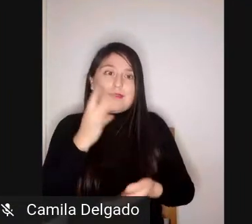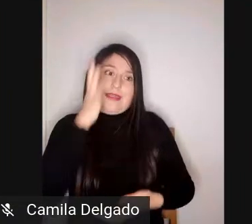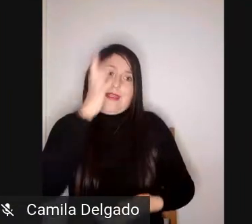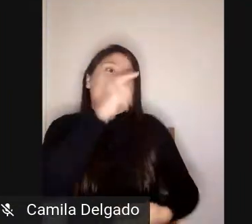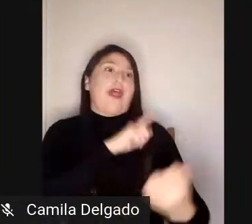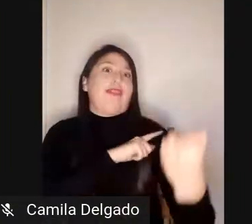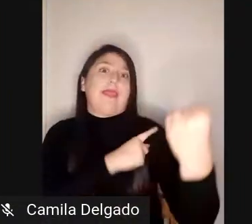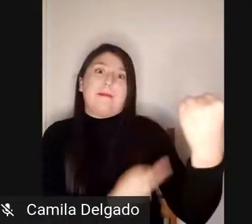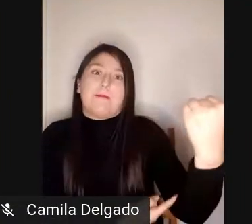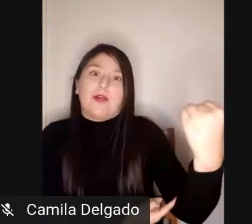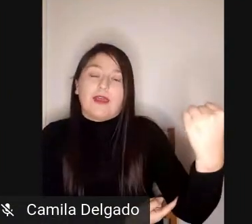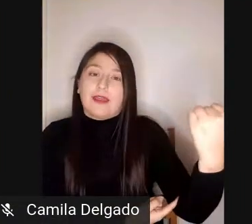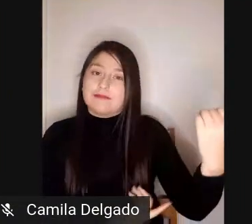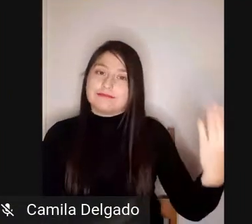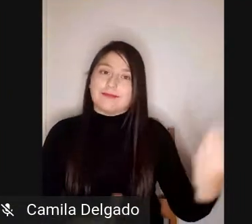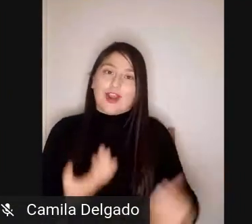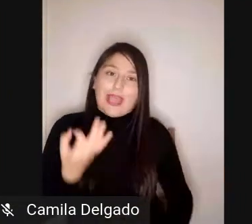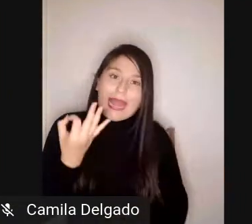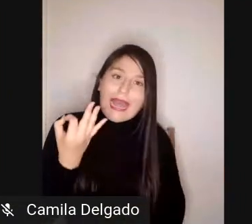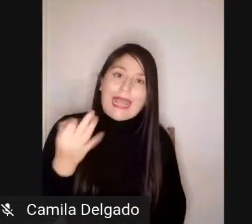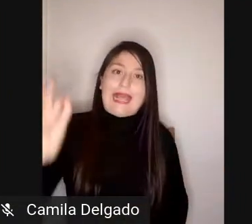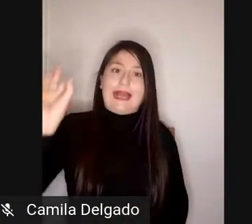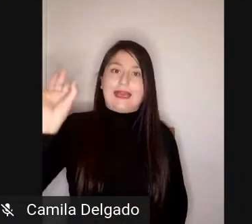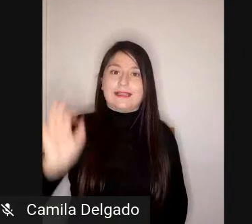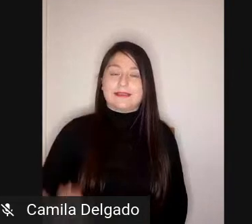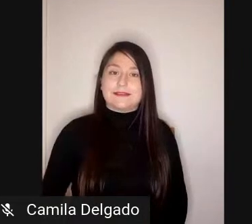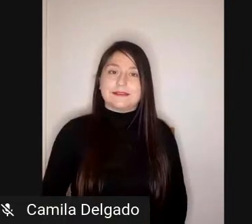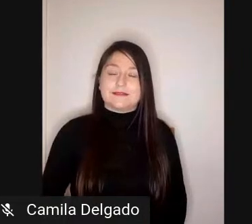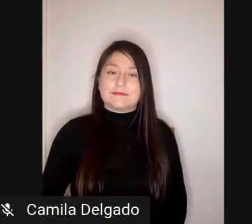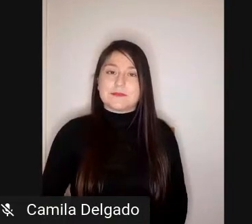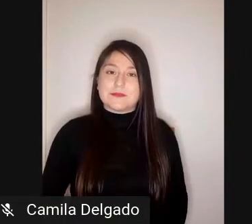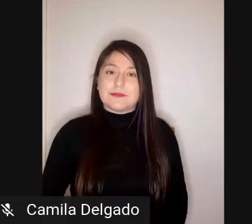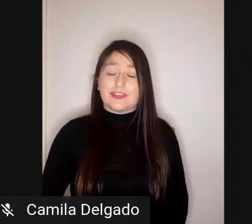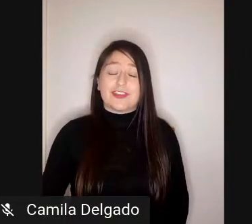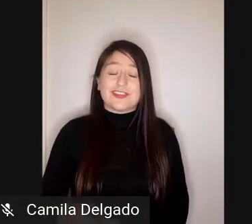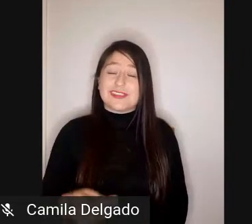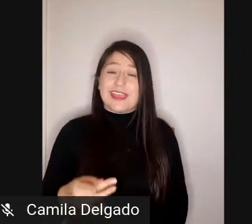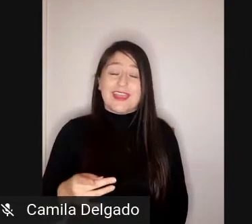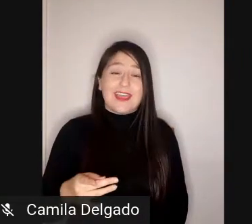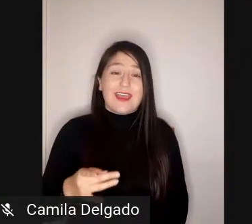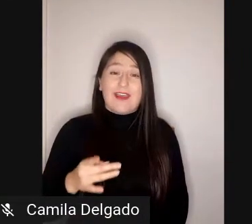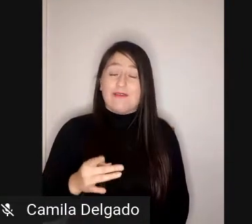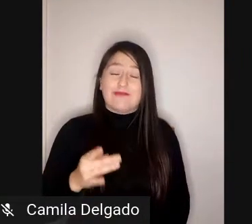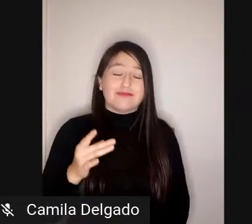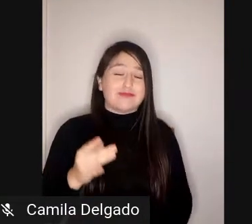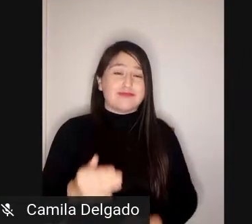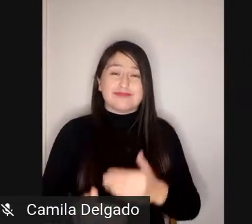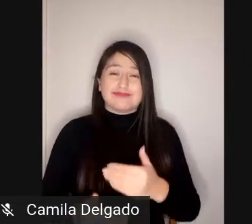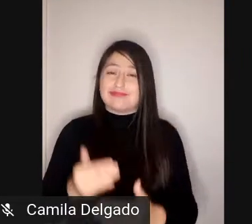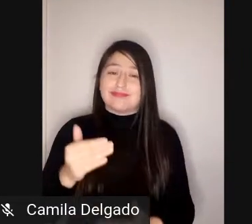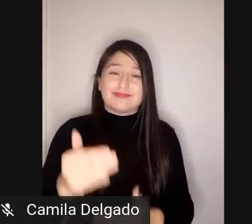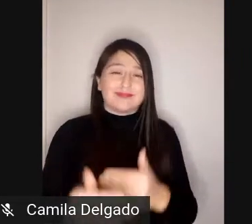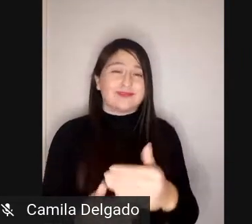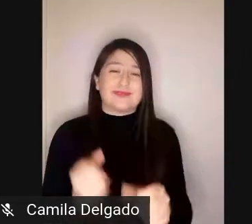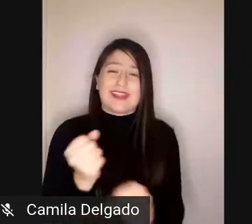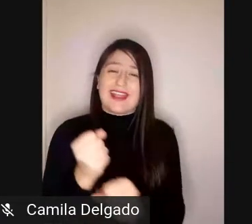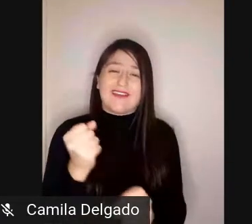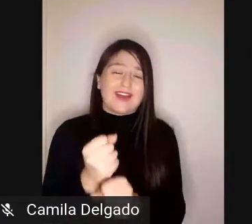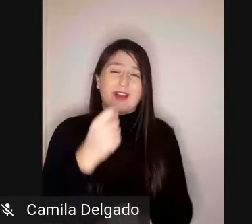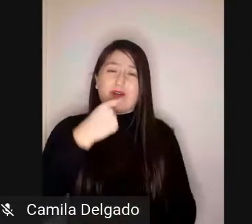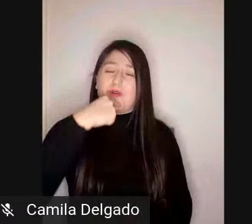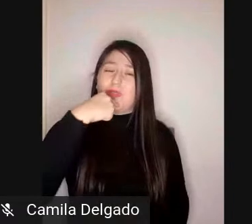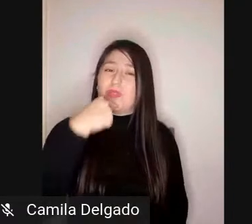con todas sus letras. Entonces, efectivamente, lo que se nos viene es duro. Un trabajo mancomunado,